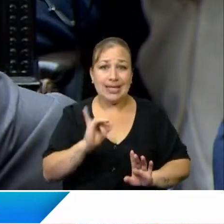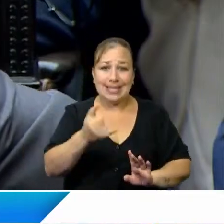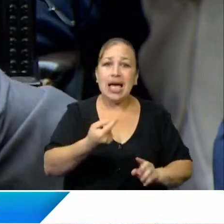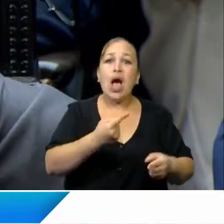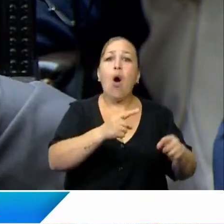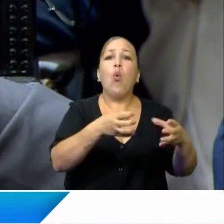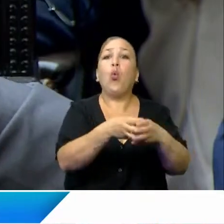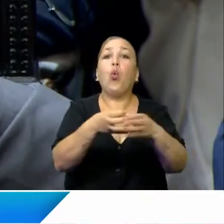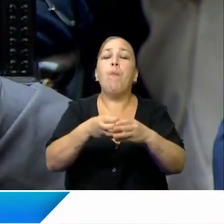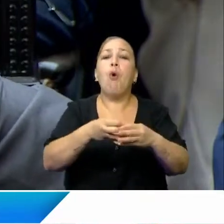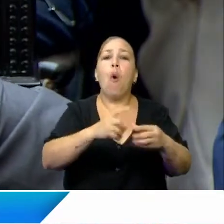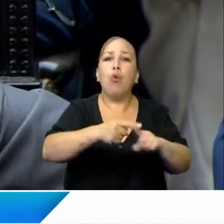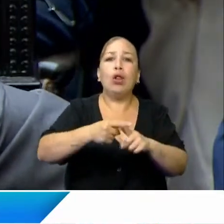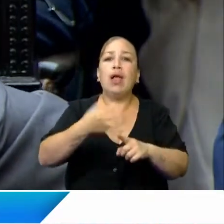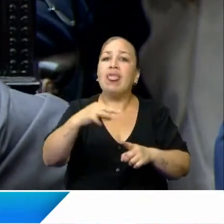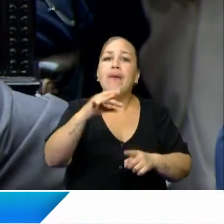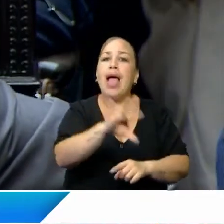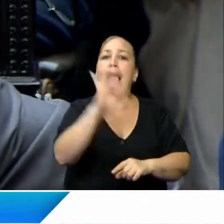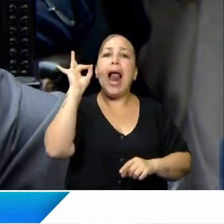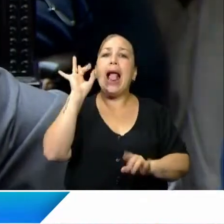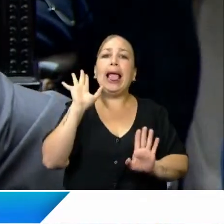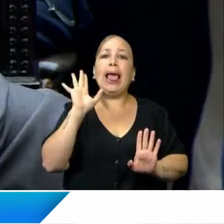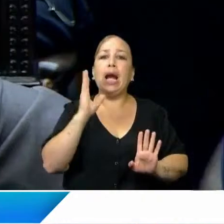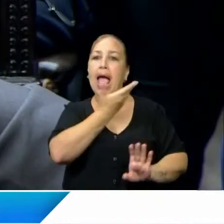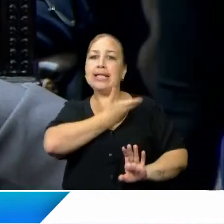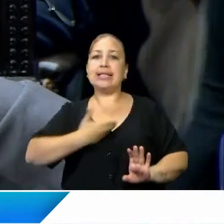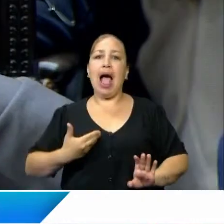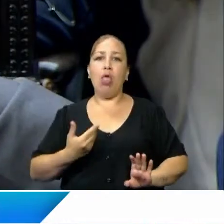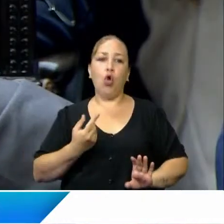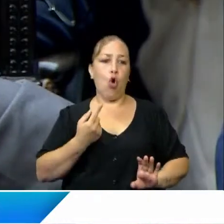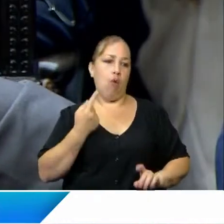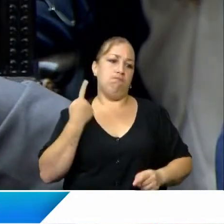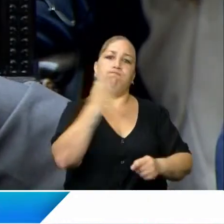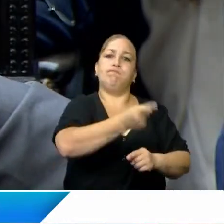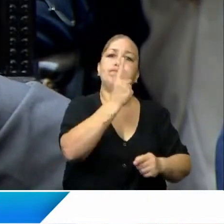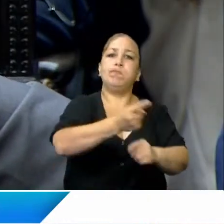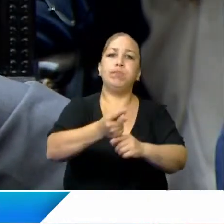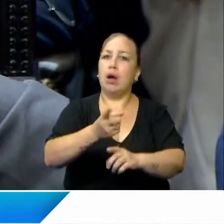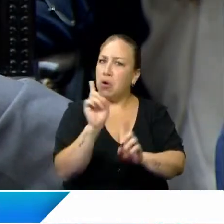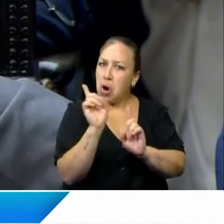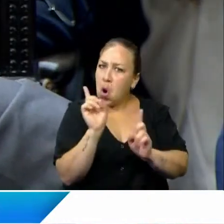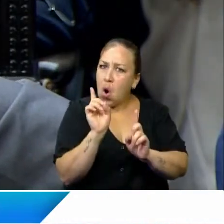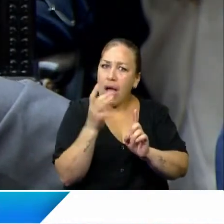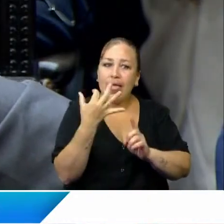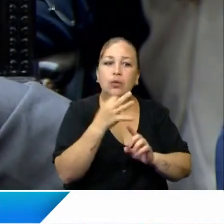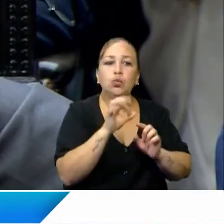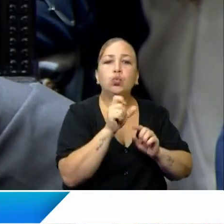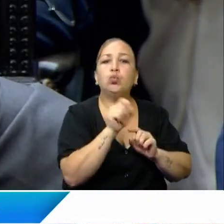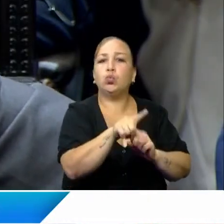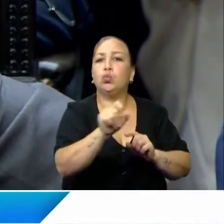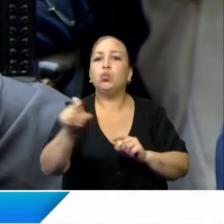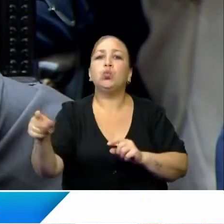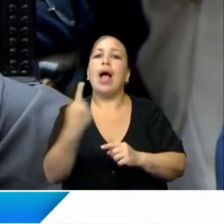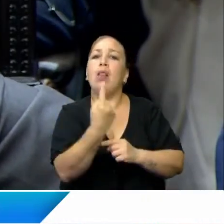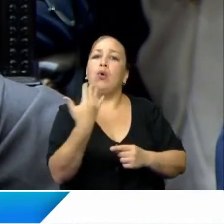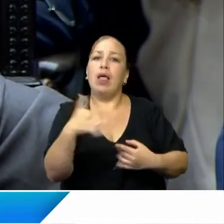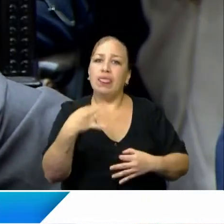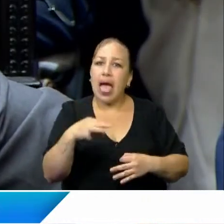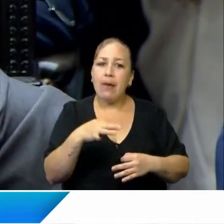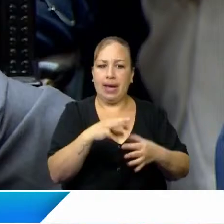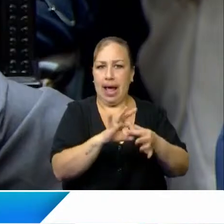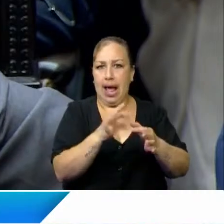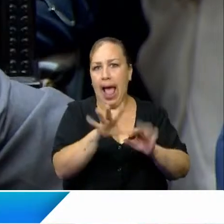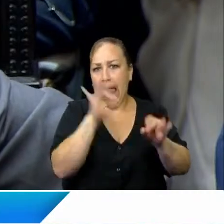los que tienen que elegir sin injerencia del Estado sus candidatos, y no a través de estos mecanismos que terminaron haciendo